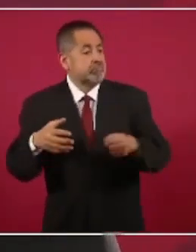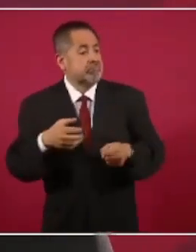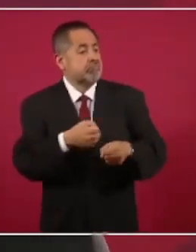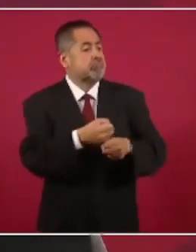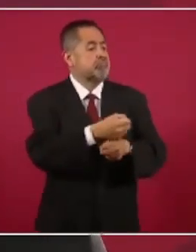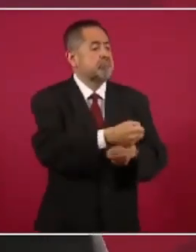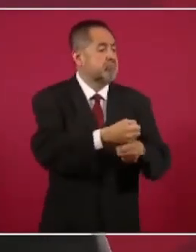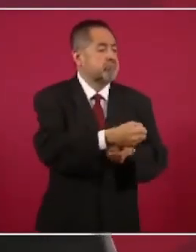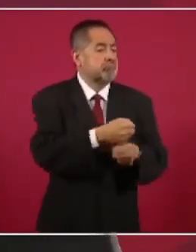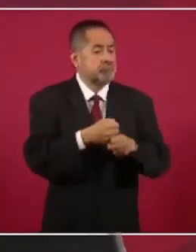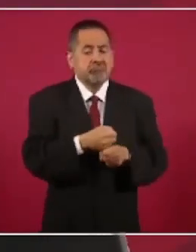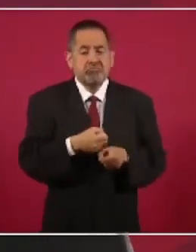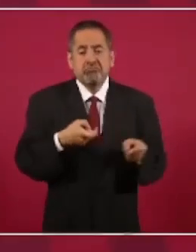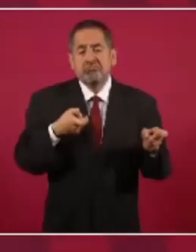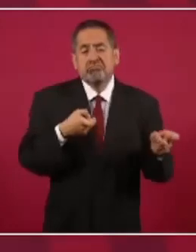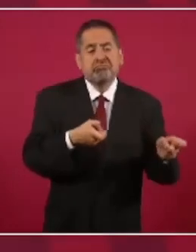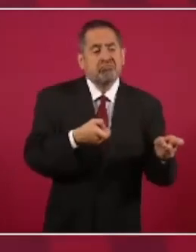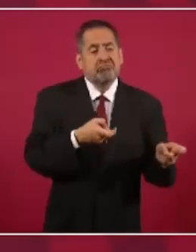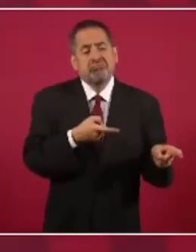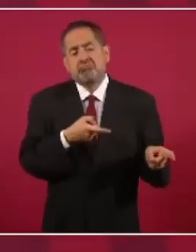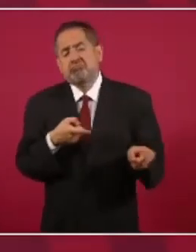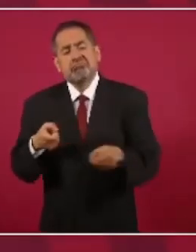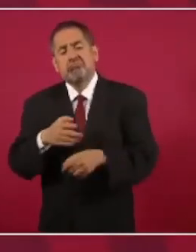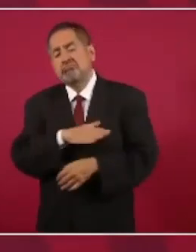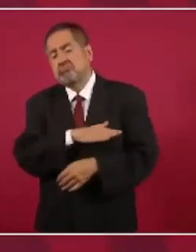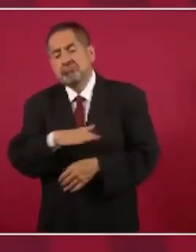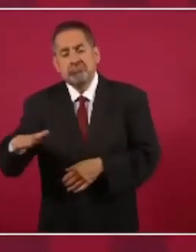habían masacres